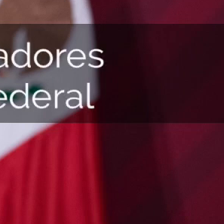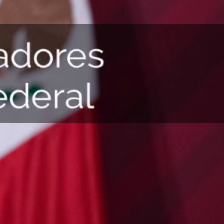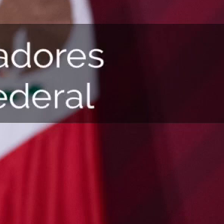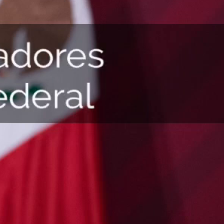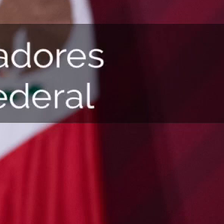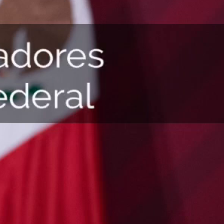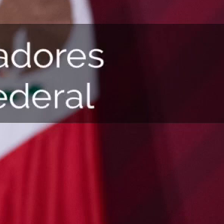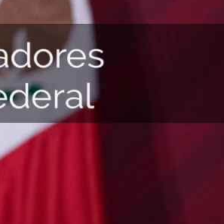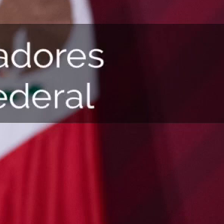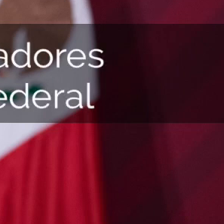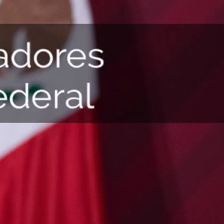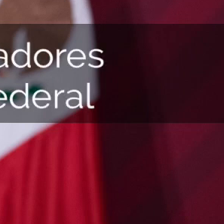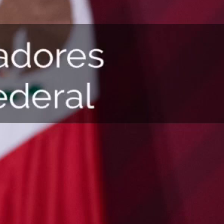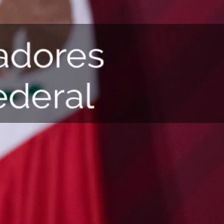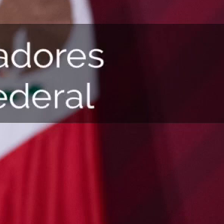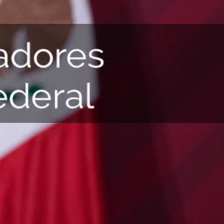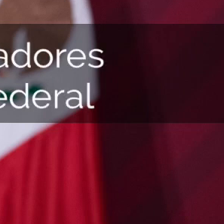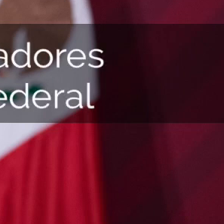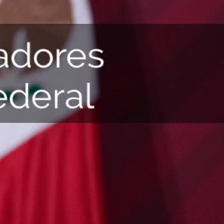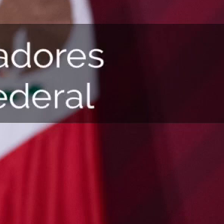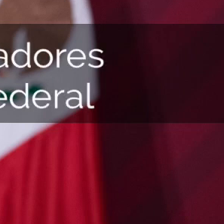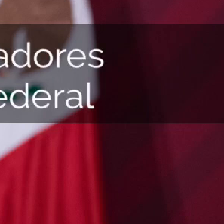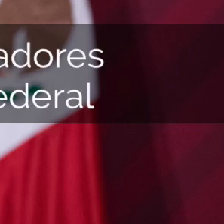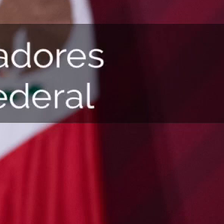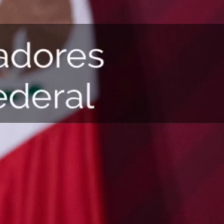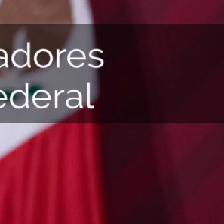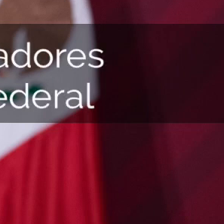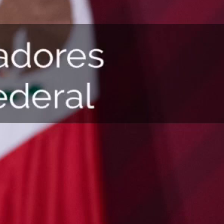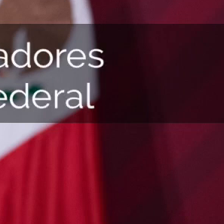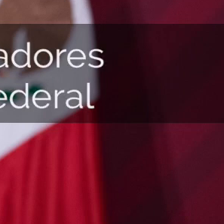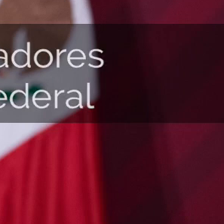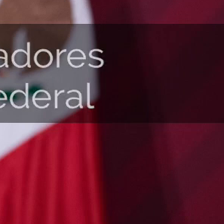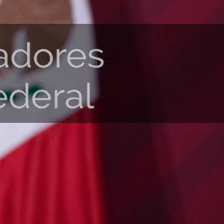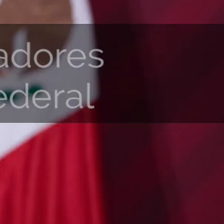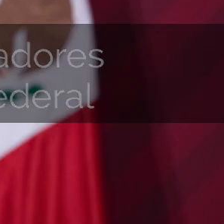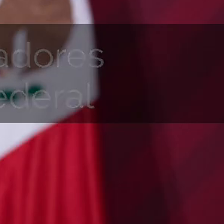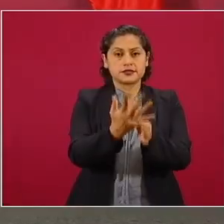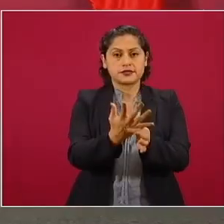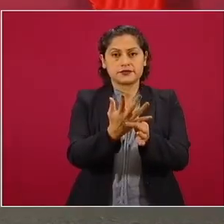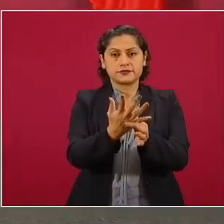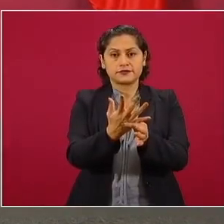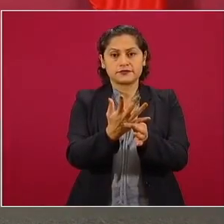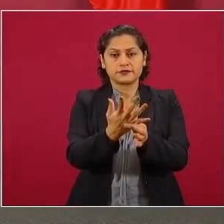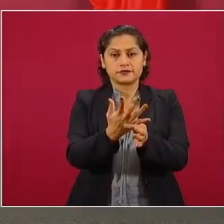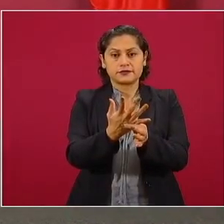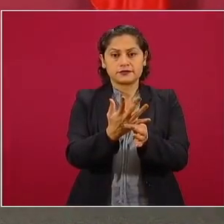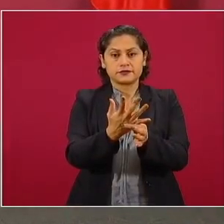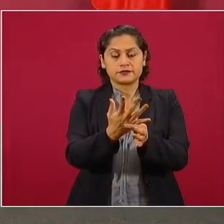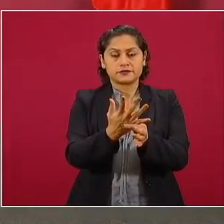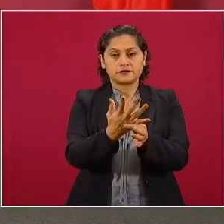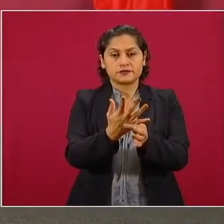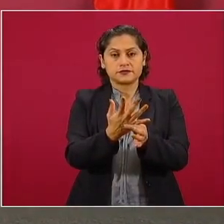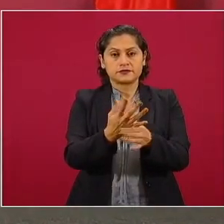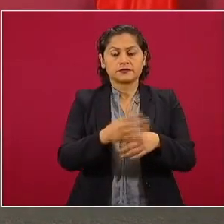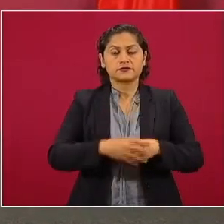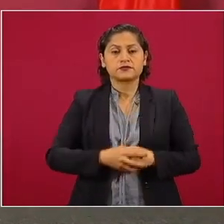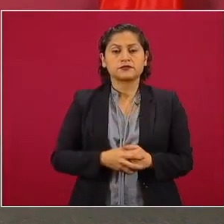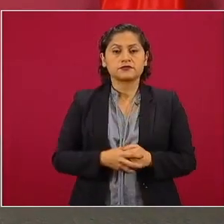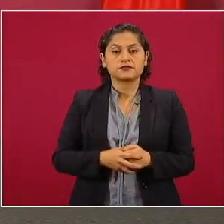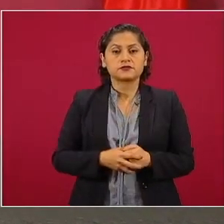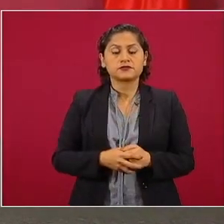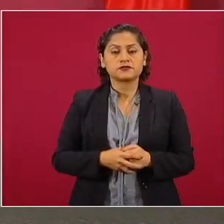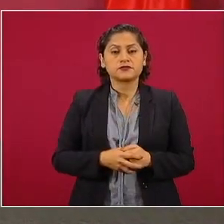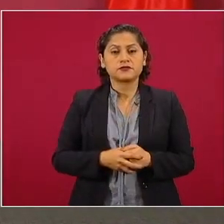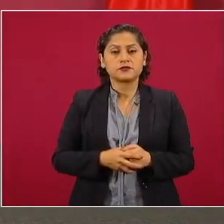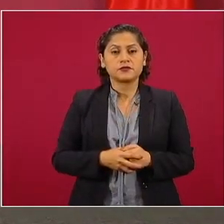que algunos gobernadores están planteando el que se rompa el